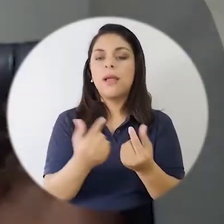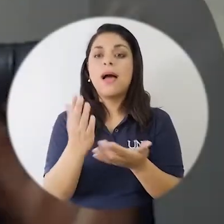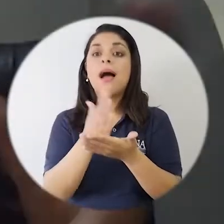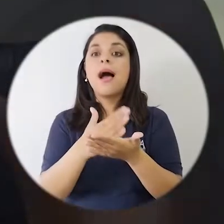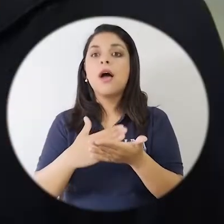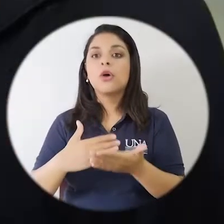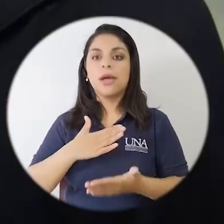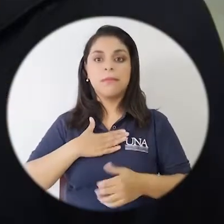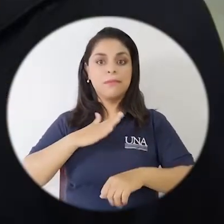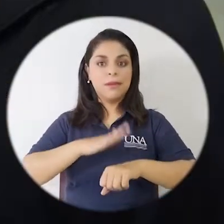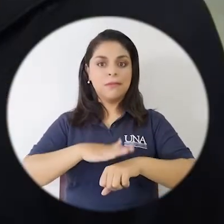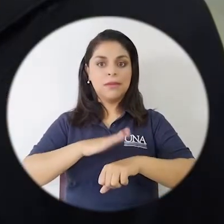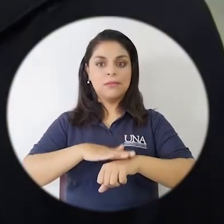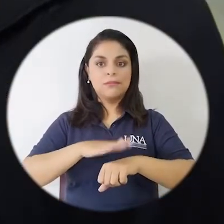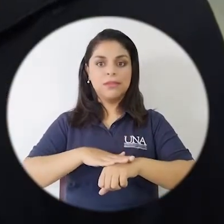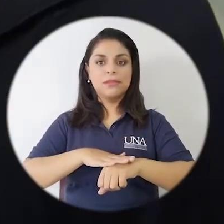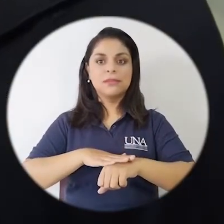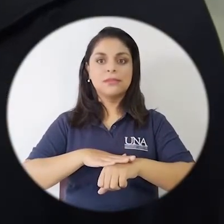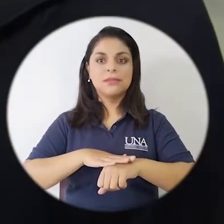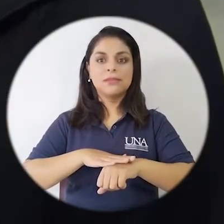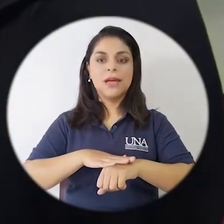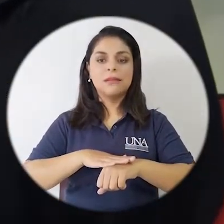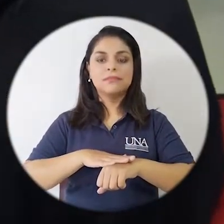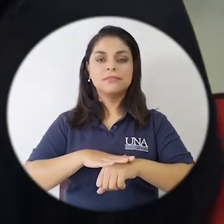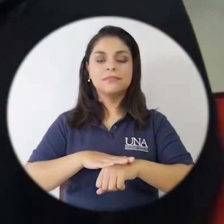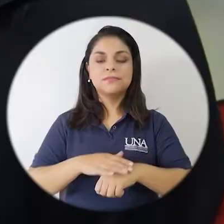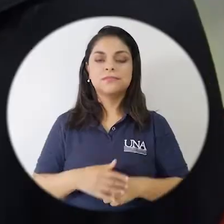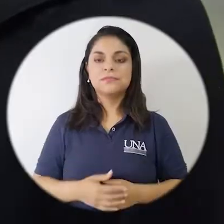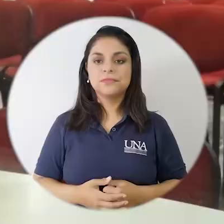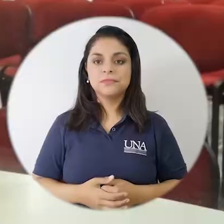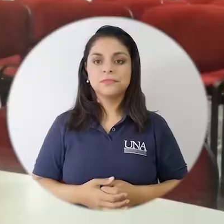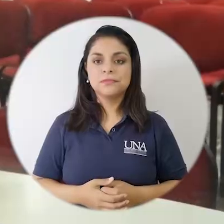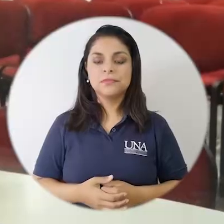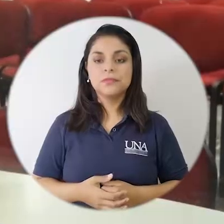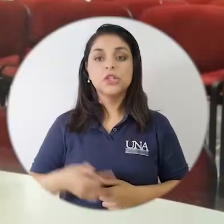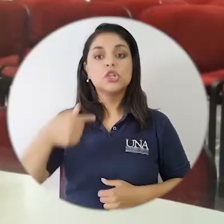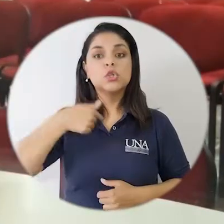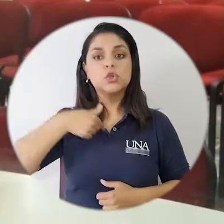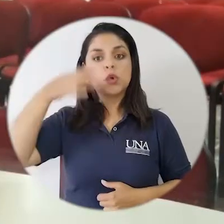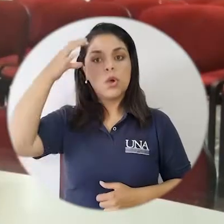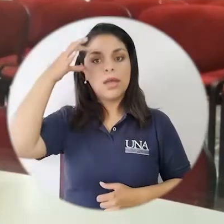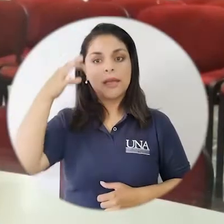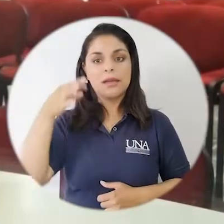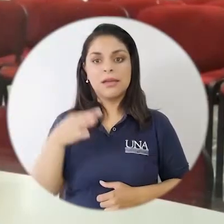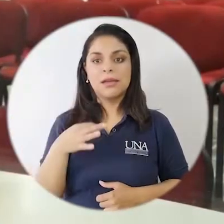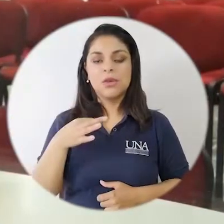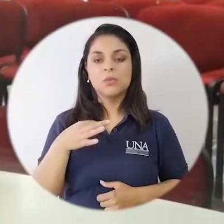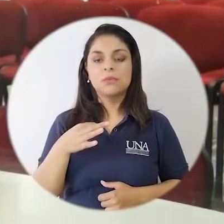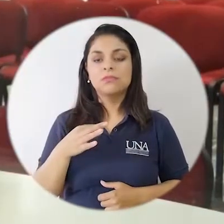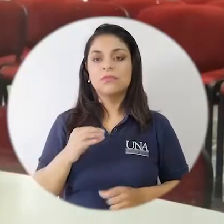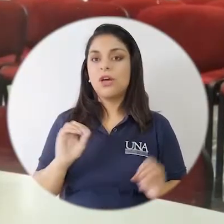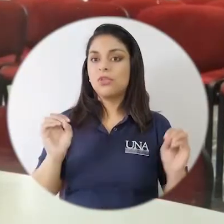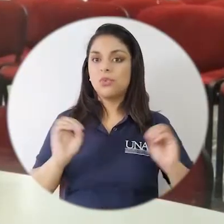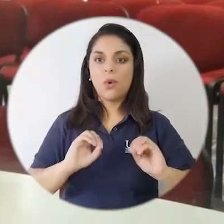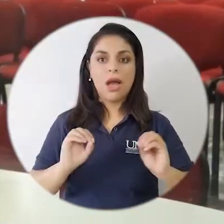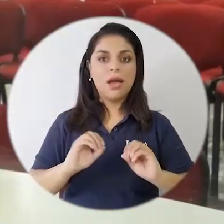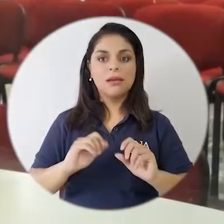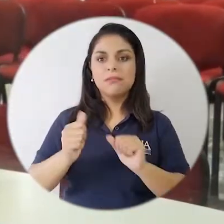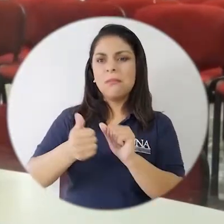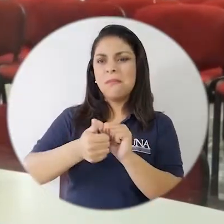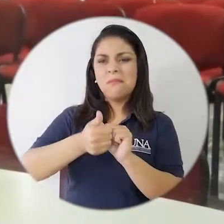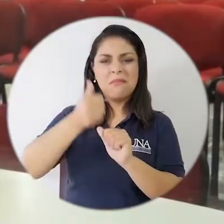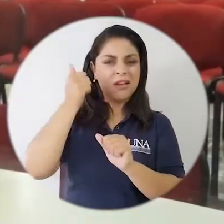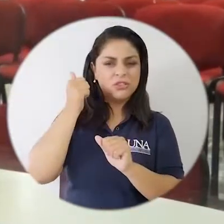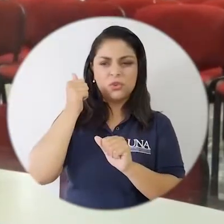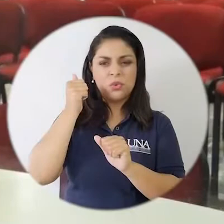grupal, algo que a vos te permita este lineamiento, llamémoslo semanal. Creo que